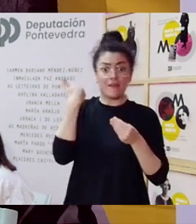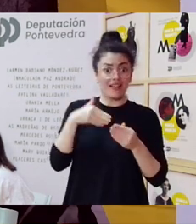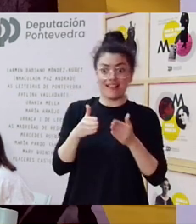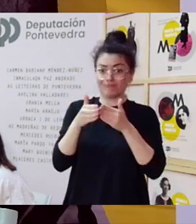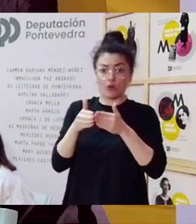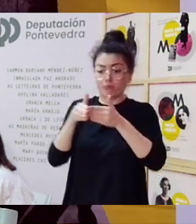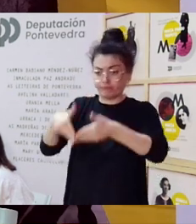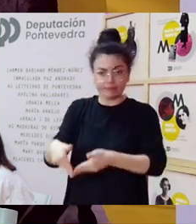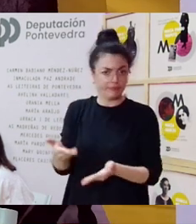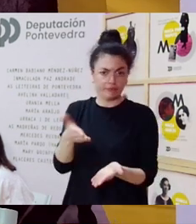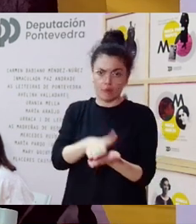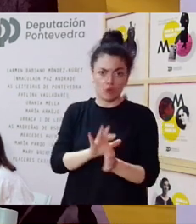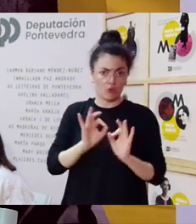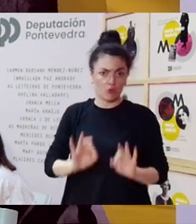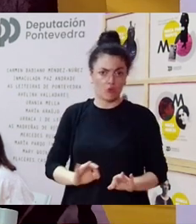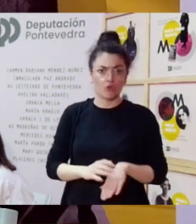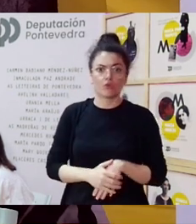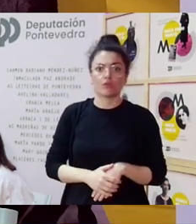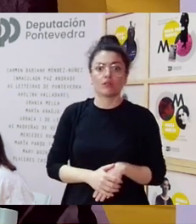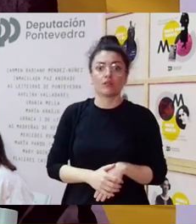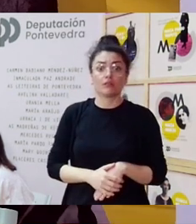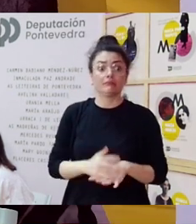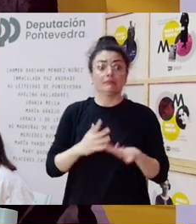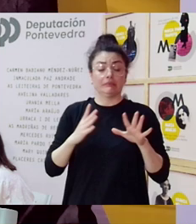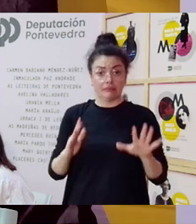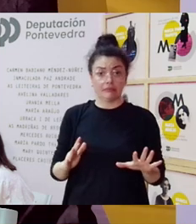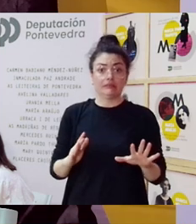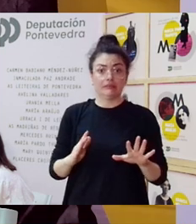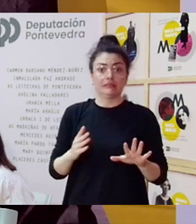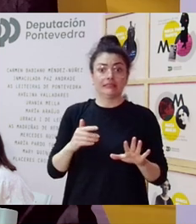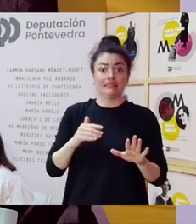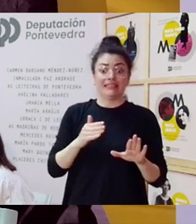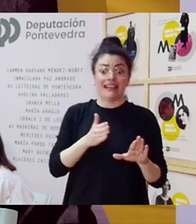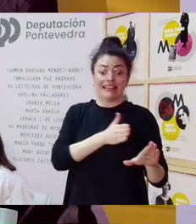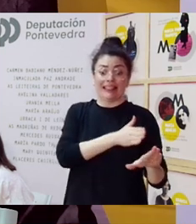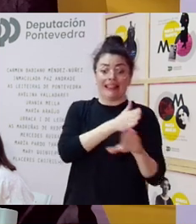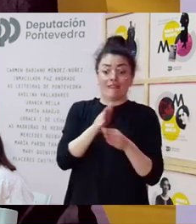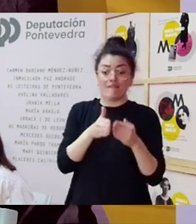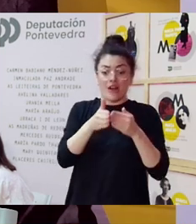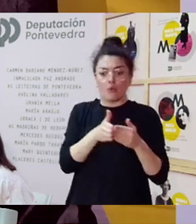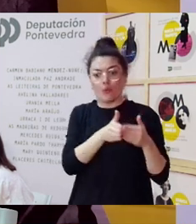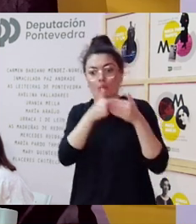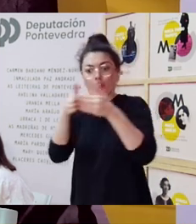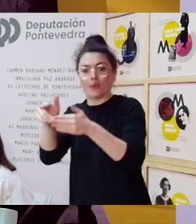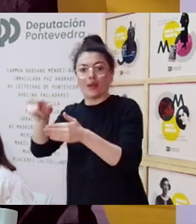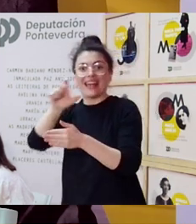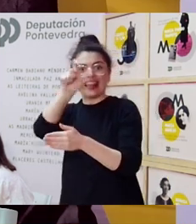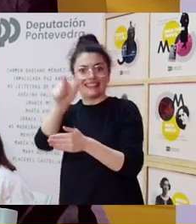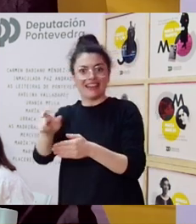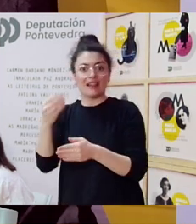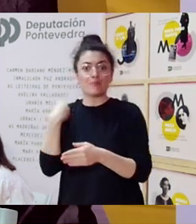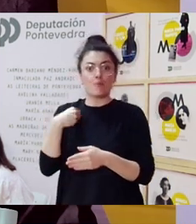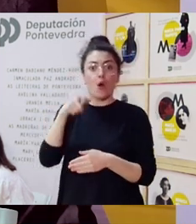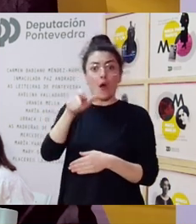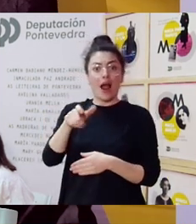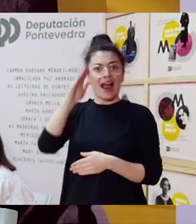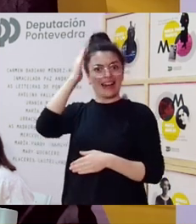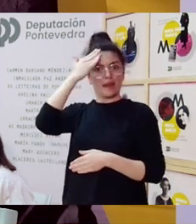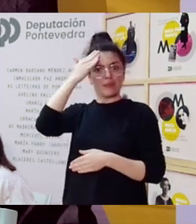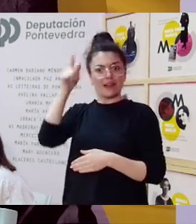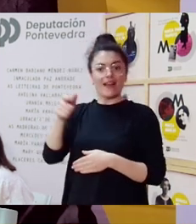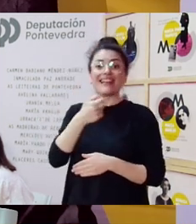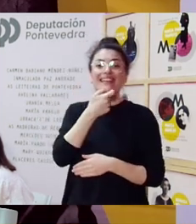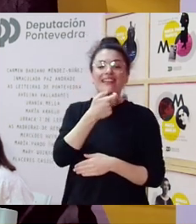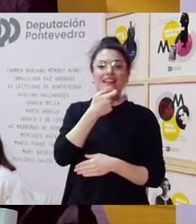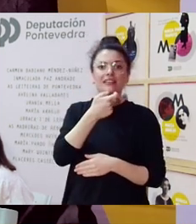daquela. E, de feito, levaronos a Italia. O capitán, que era un home inglés,